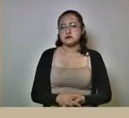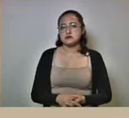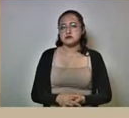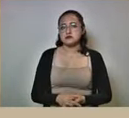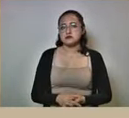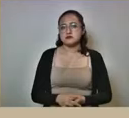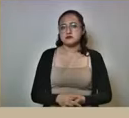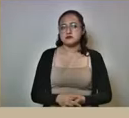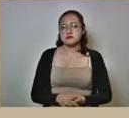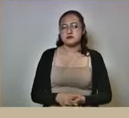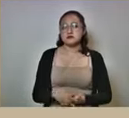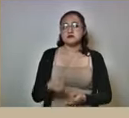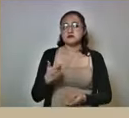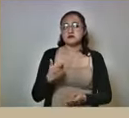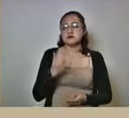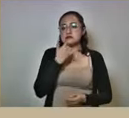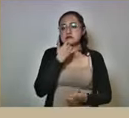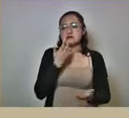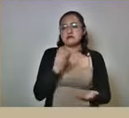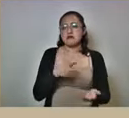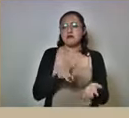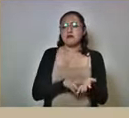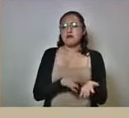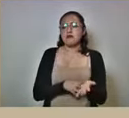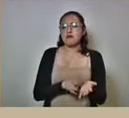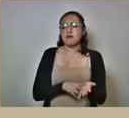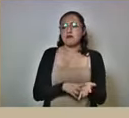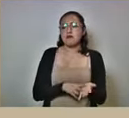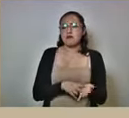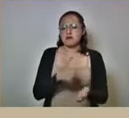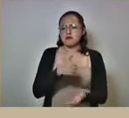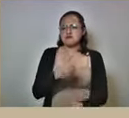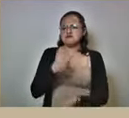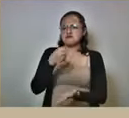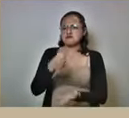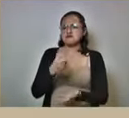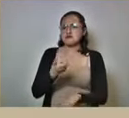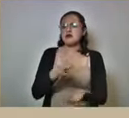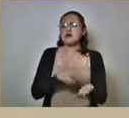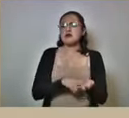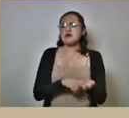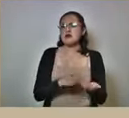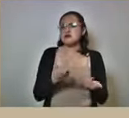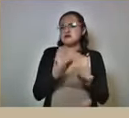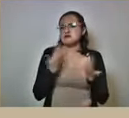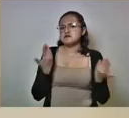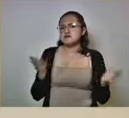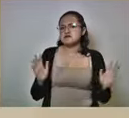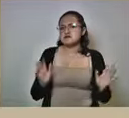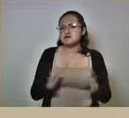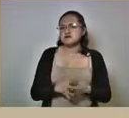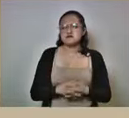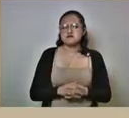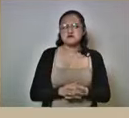cuestan, perdón la palabra redundante, cada una de ellas. ¿Sabes algo de eso?